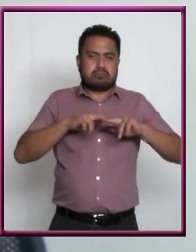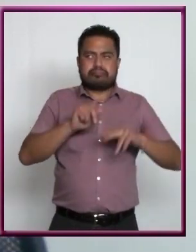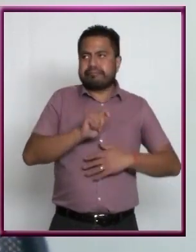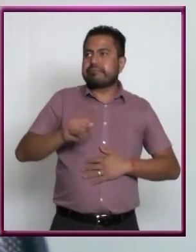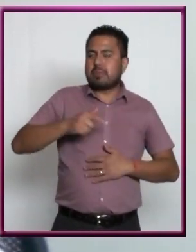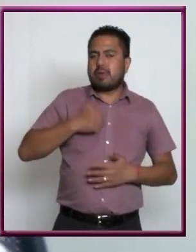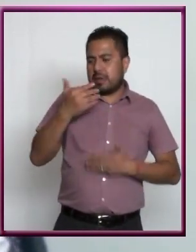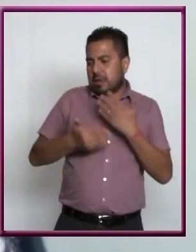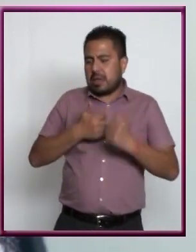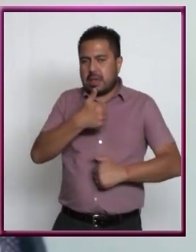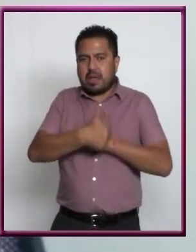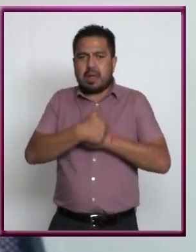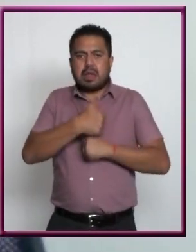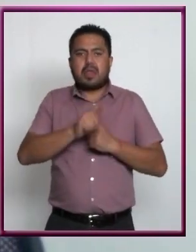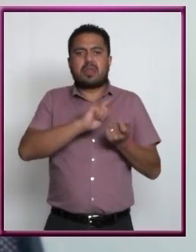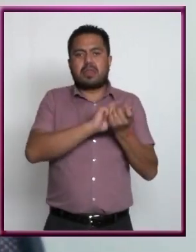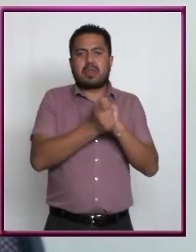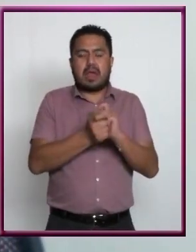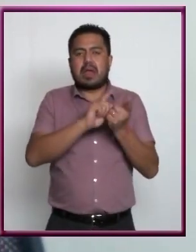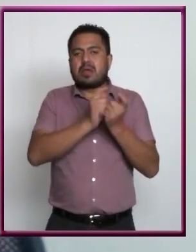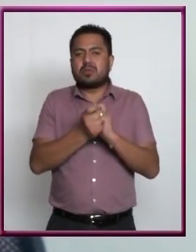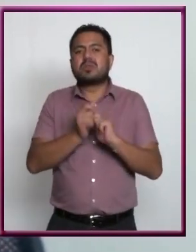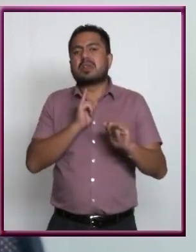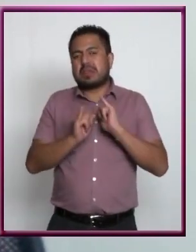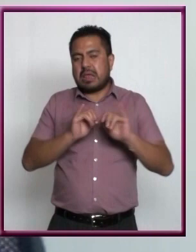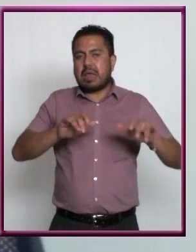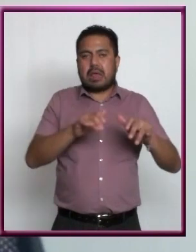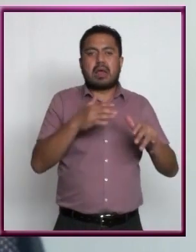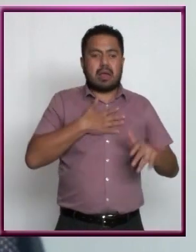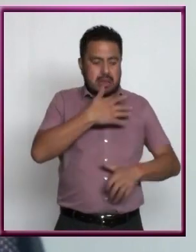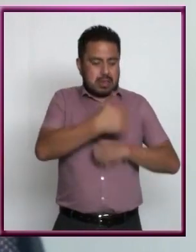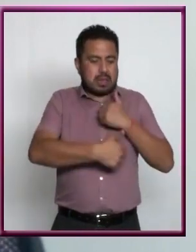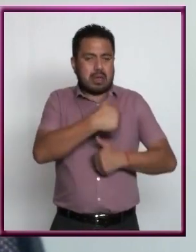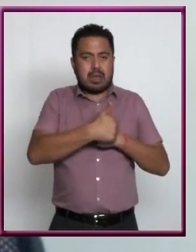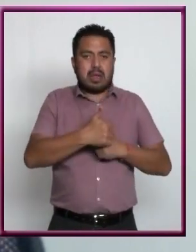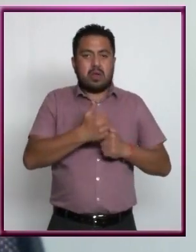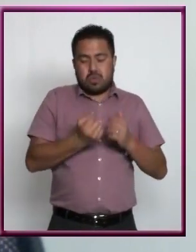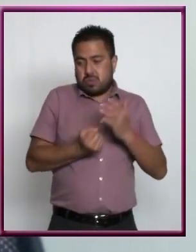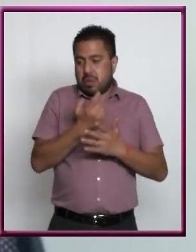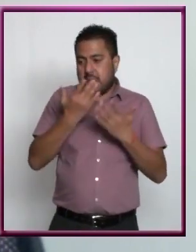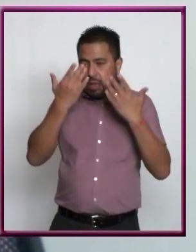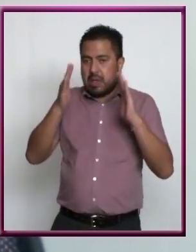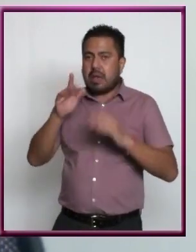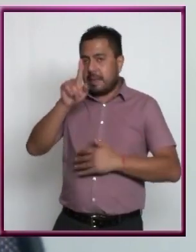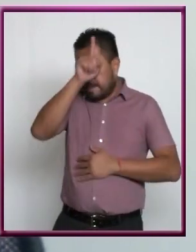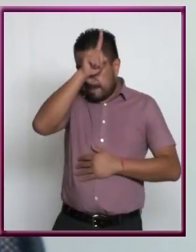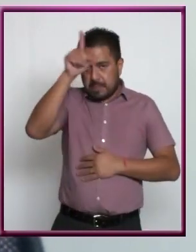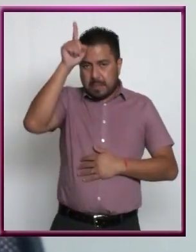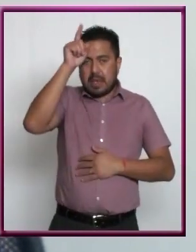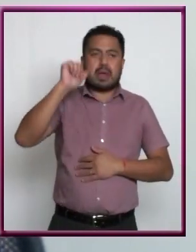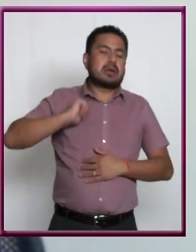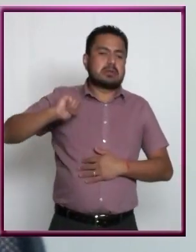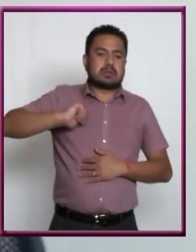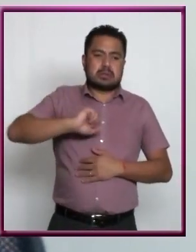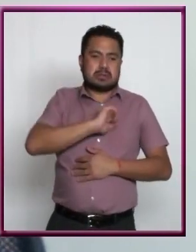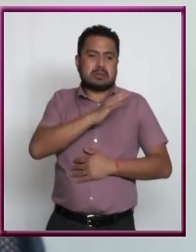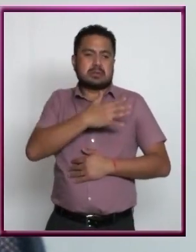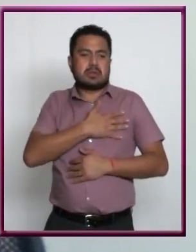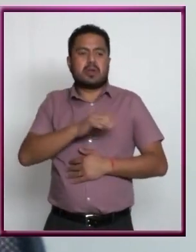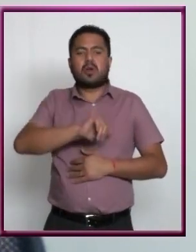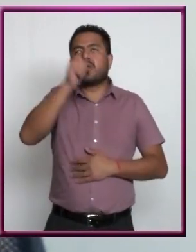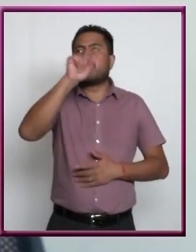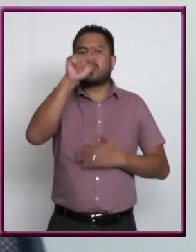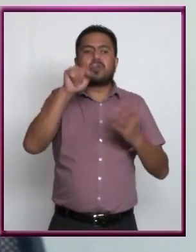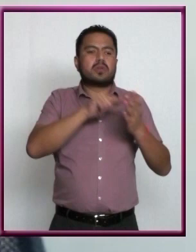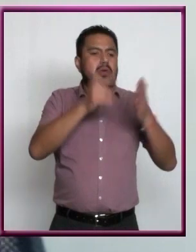decir, estudié la carrera de traducción e interpretación, una carrera que se abrió nueva en Madrid en ese momento. Había en